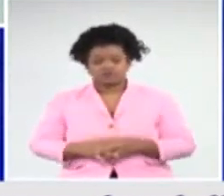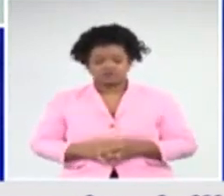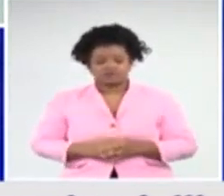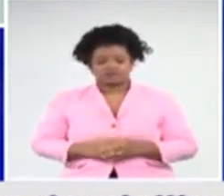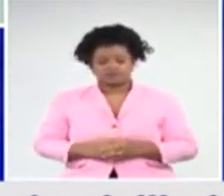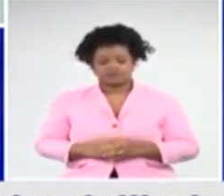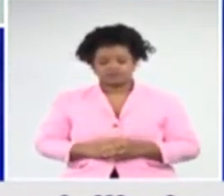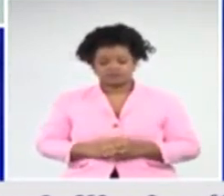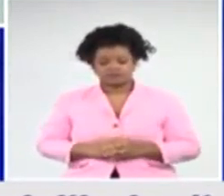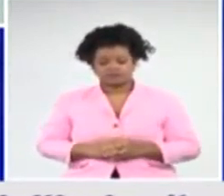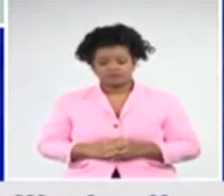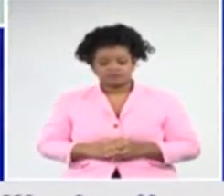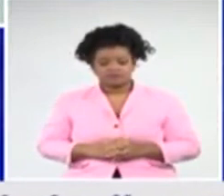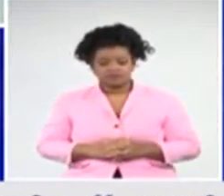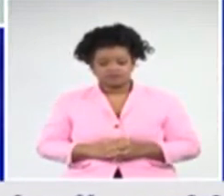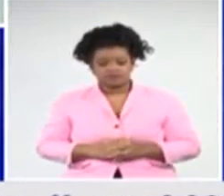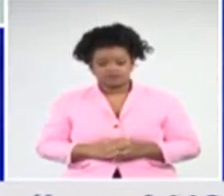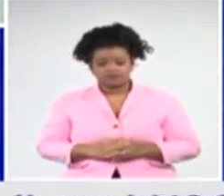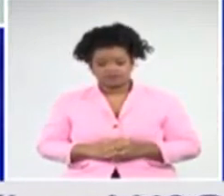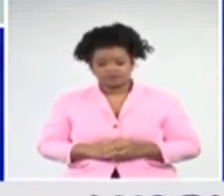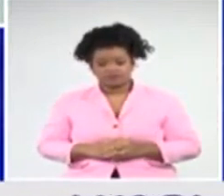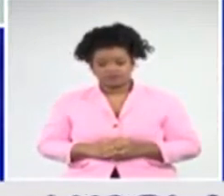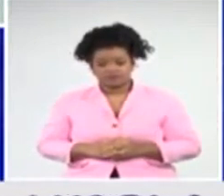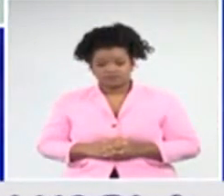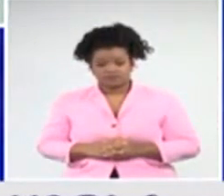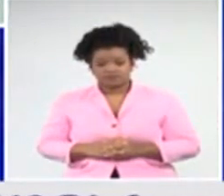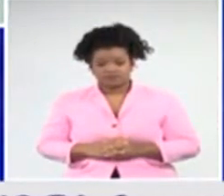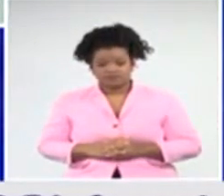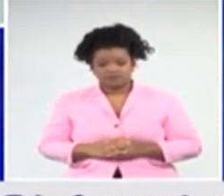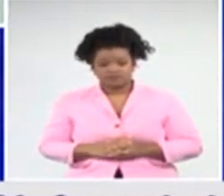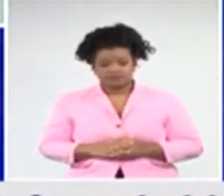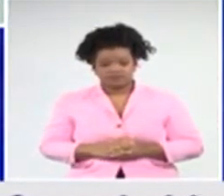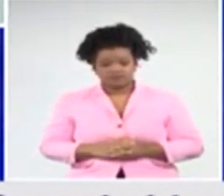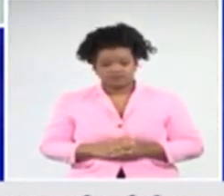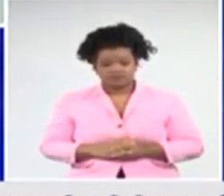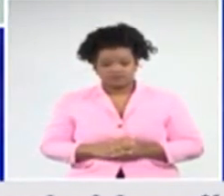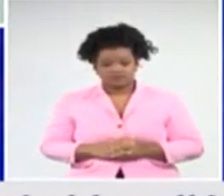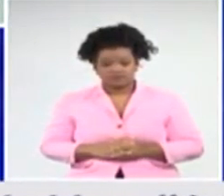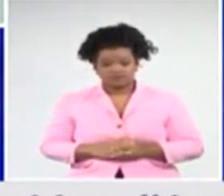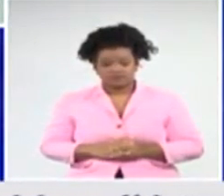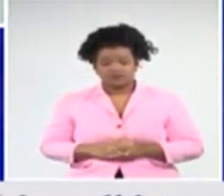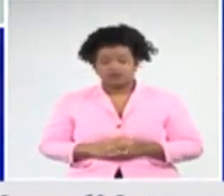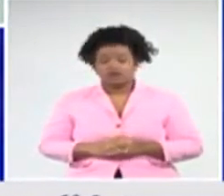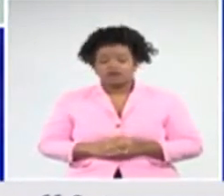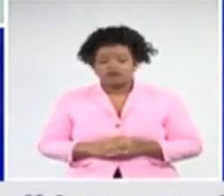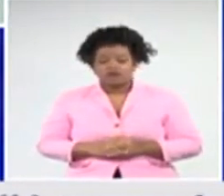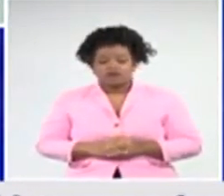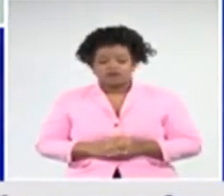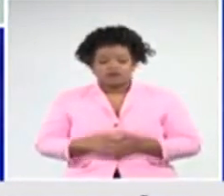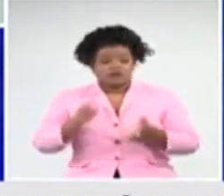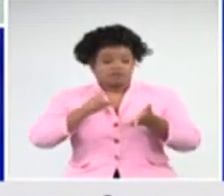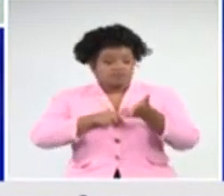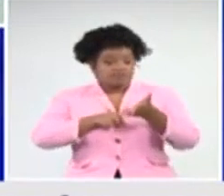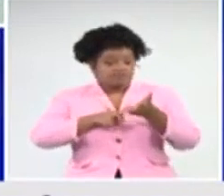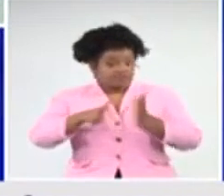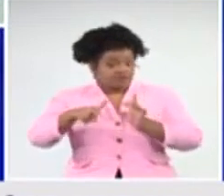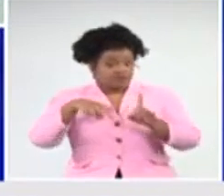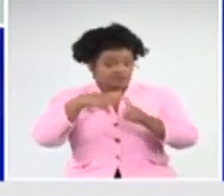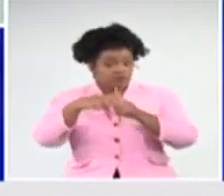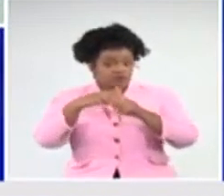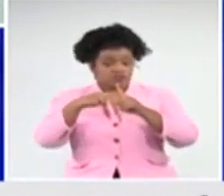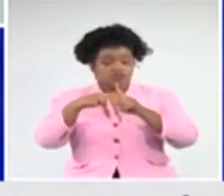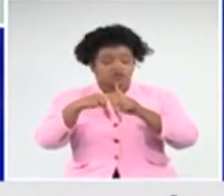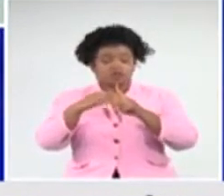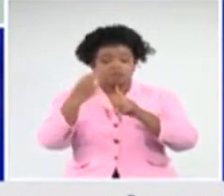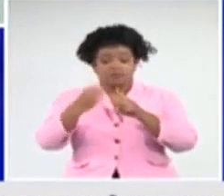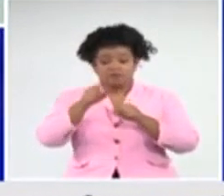Las provincias que tienen un indicador, una positividad superior a la media del